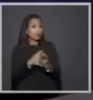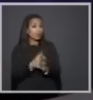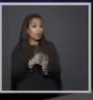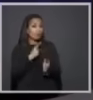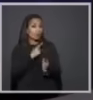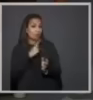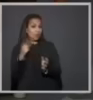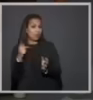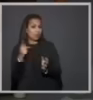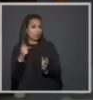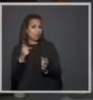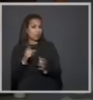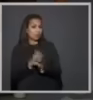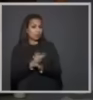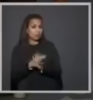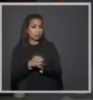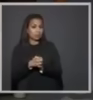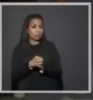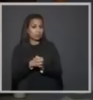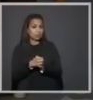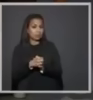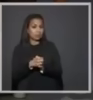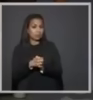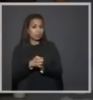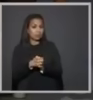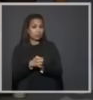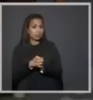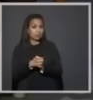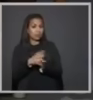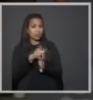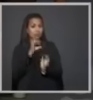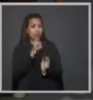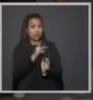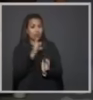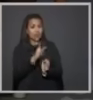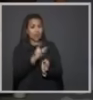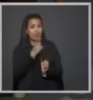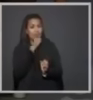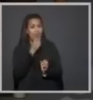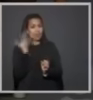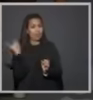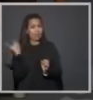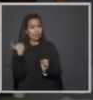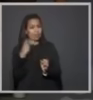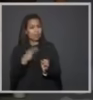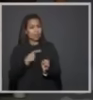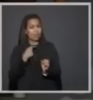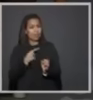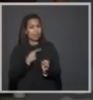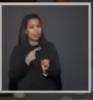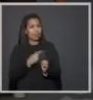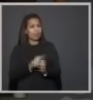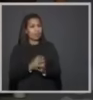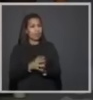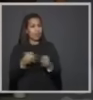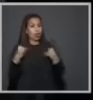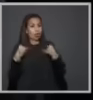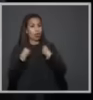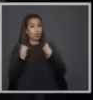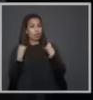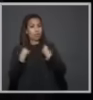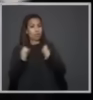Pobreza. Ya lo dije. Sí. Duele. Gracias. Jóvenes.